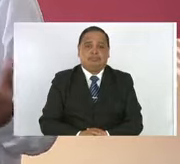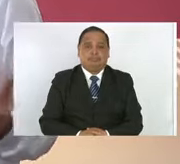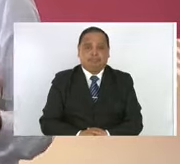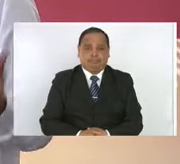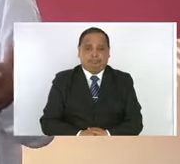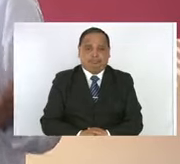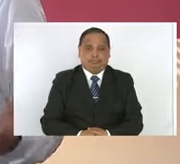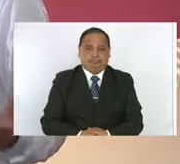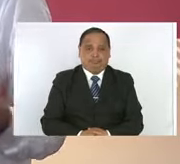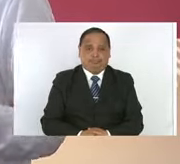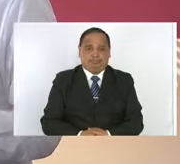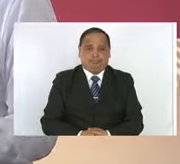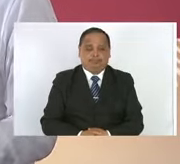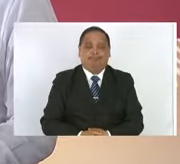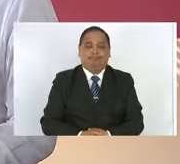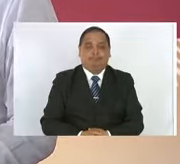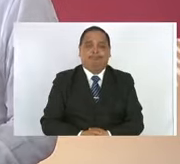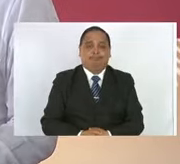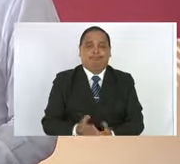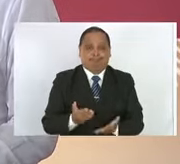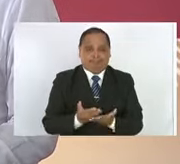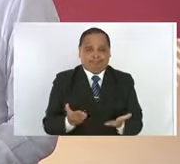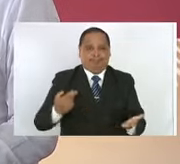hasta nuestros días,